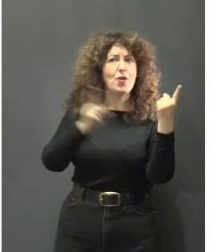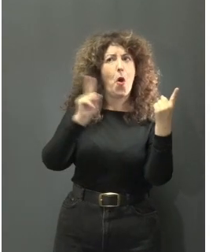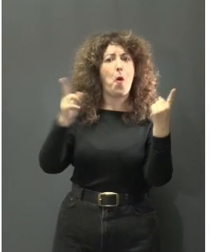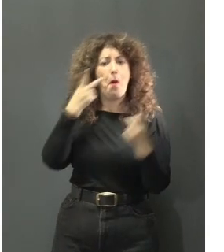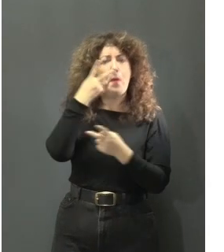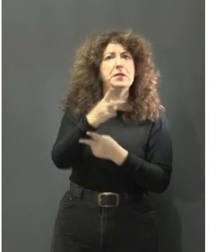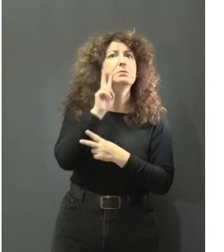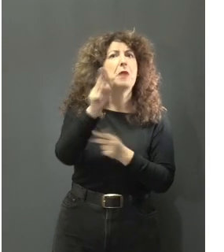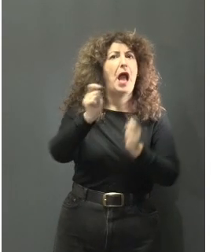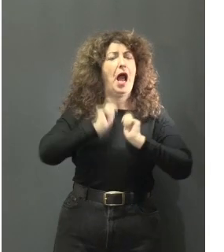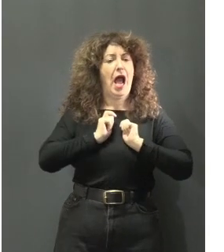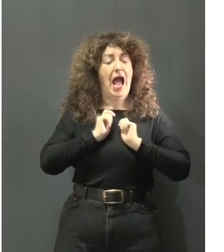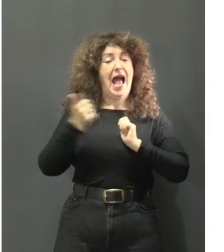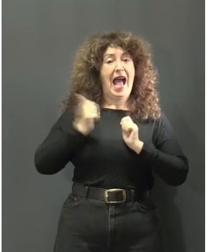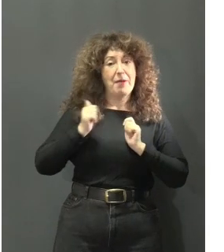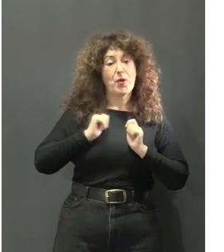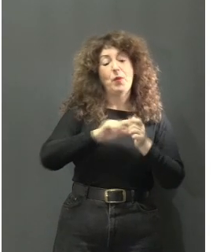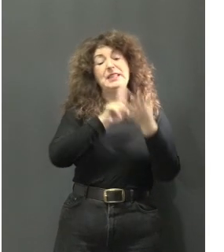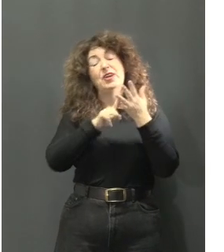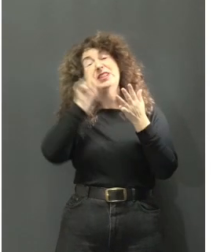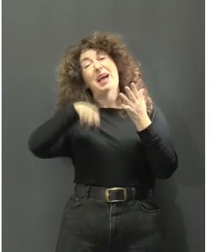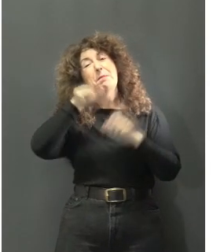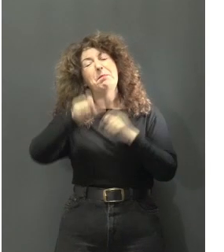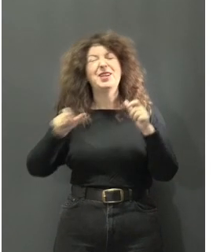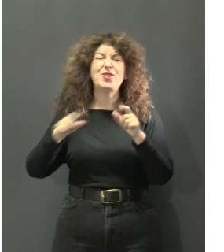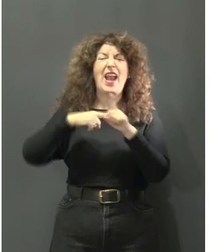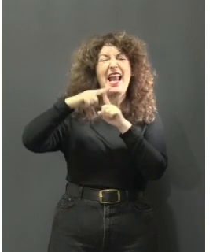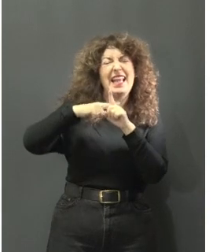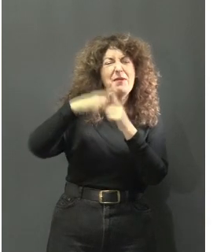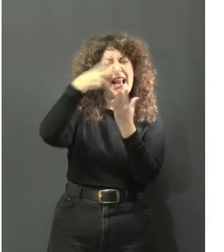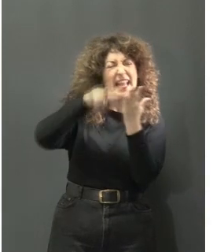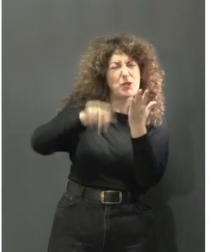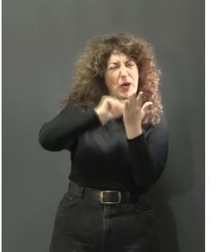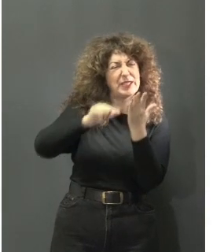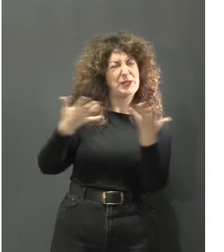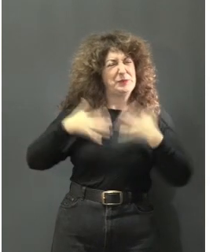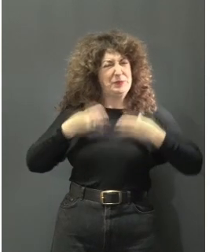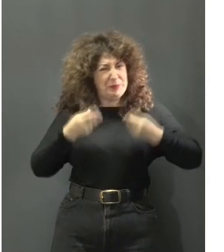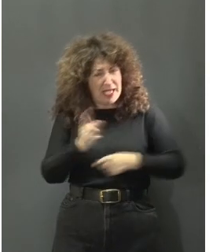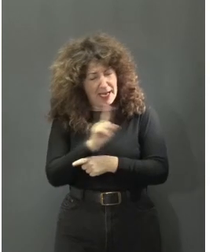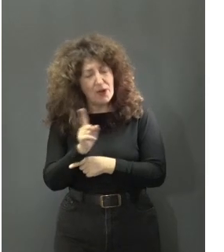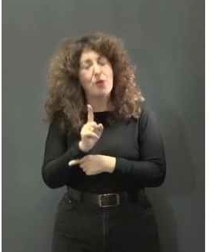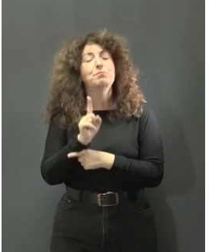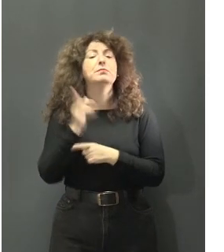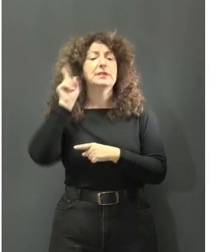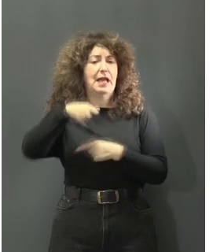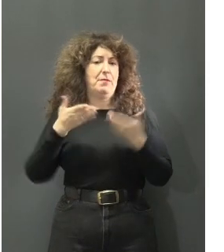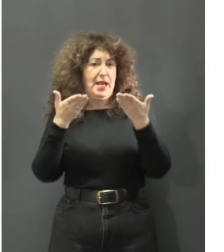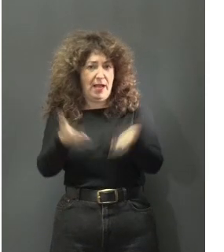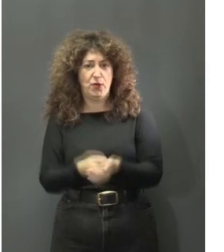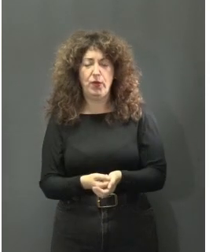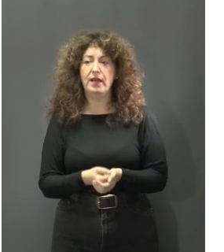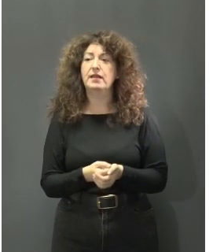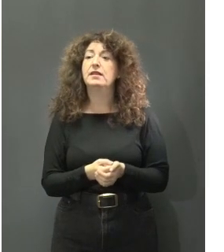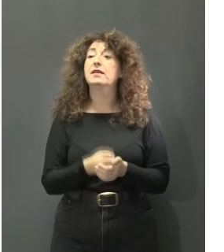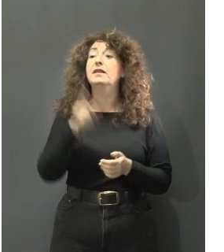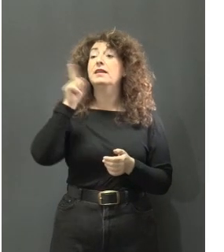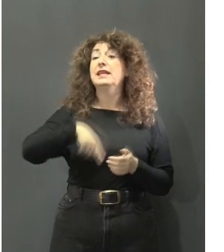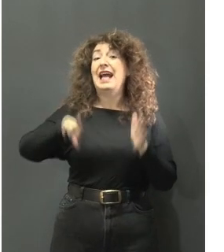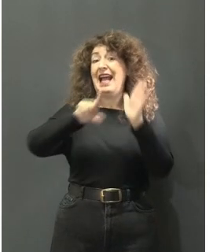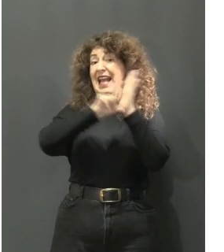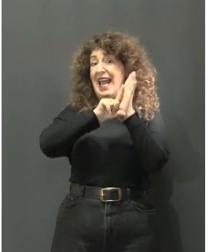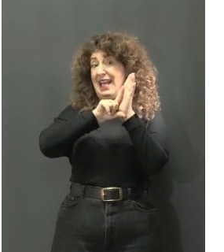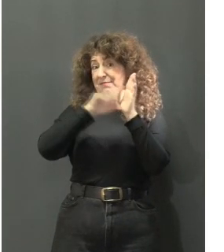con reducido nivel de alfabetización, entre otros. Partiendo entonces de este marco legislativo en el que actualmente